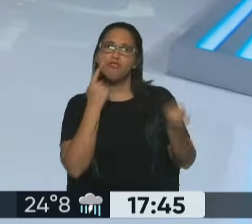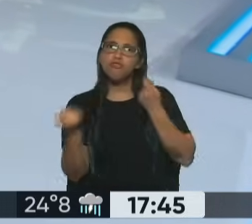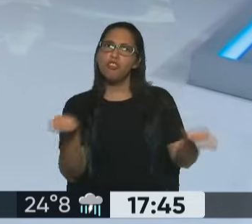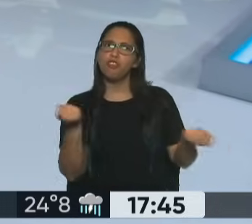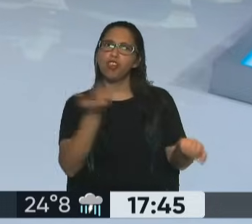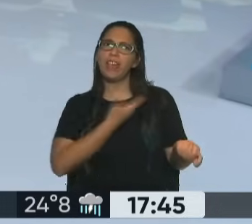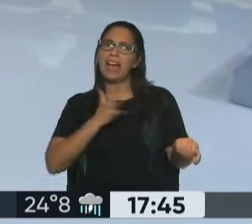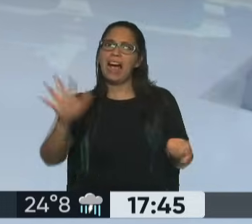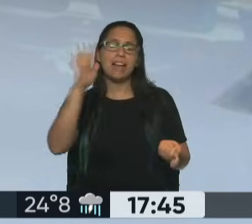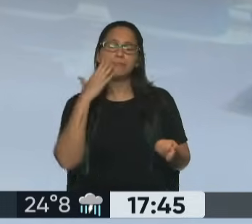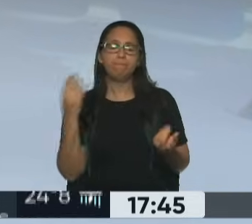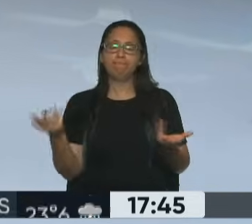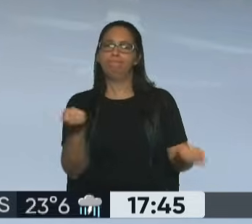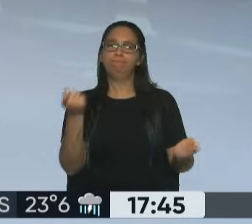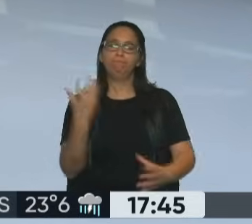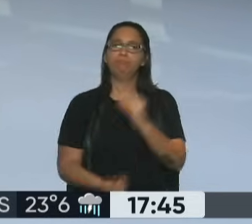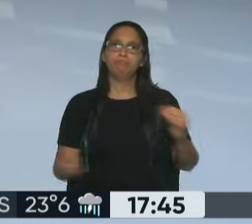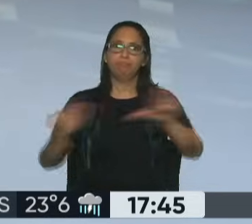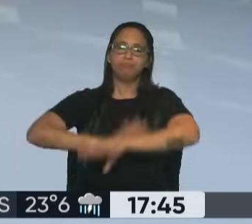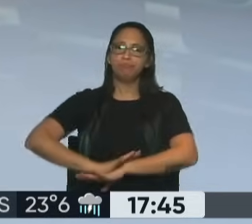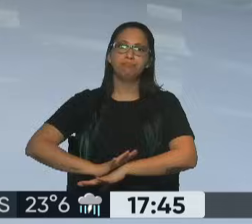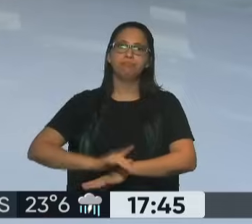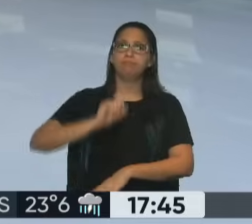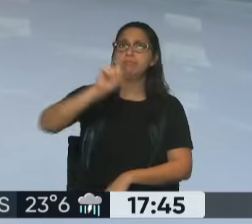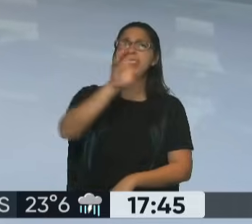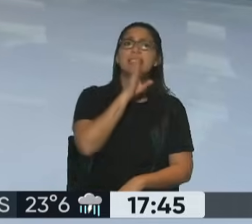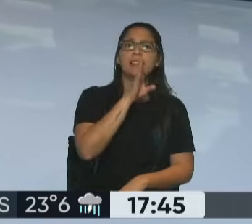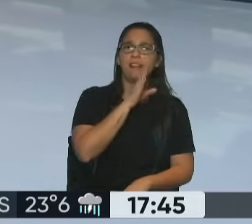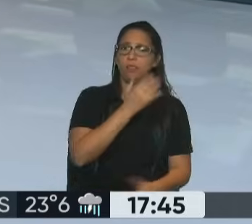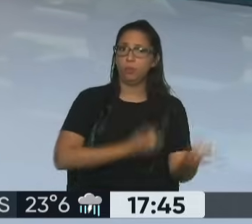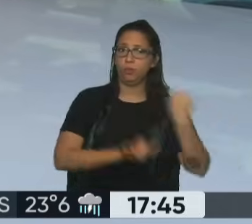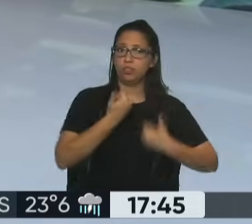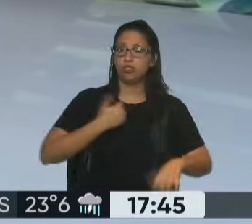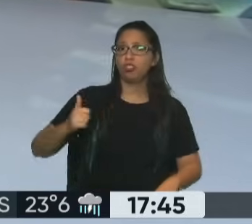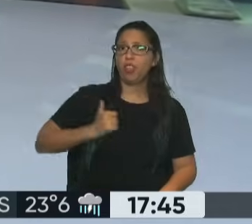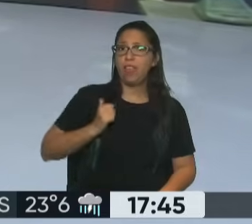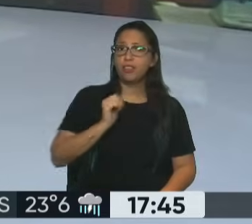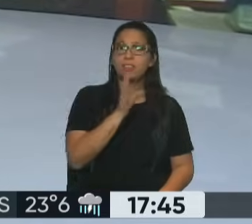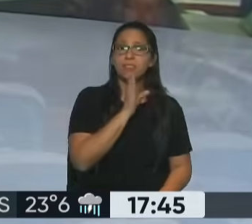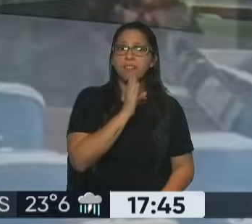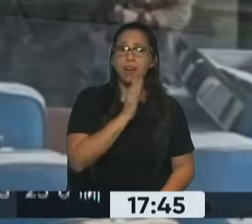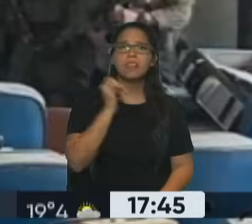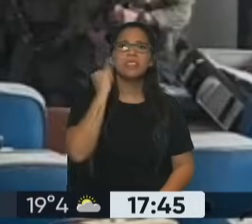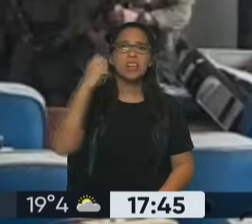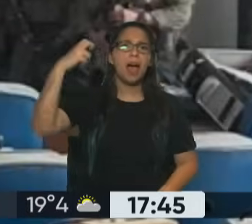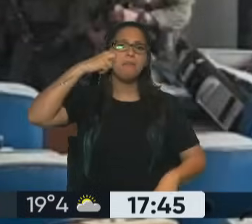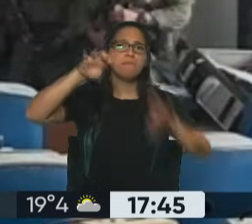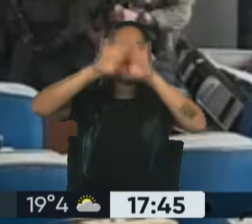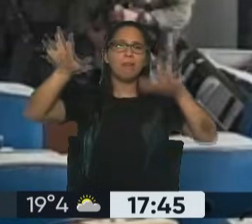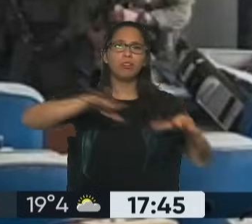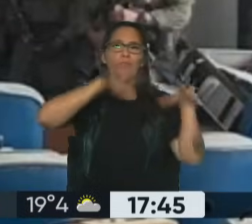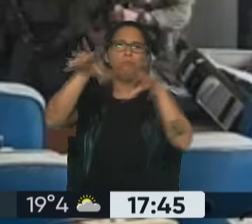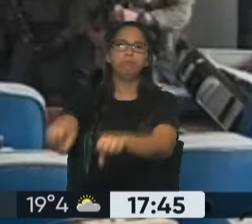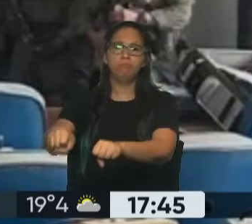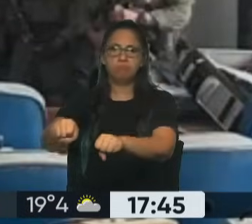diciendo lo que viene la información desde Israel soldados israelíes tomaron el parlamento Qué es lo último que se